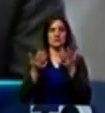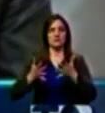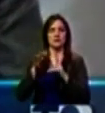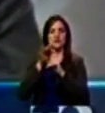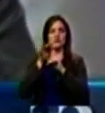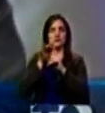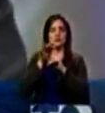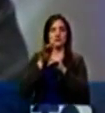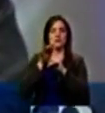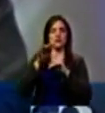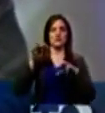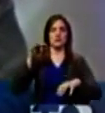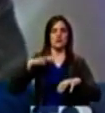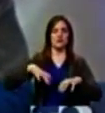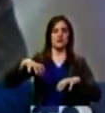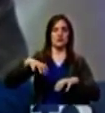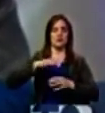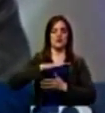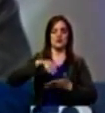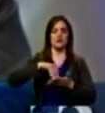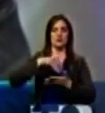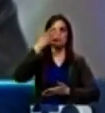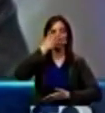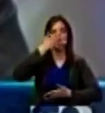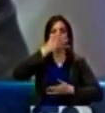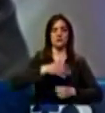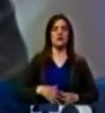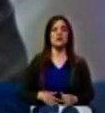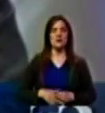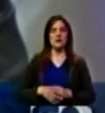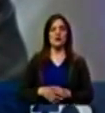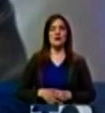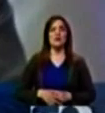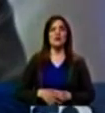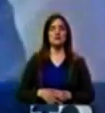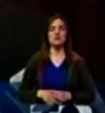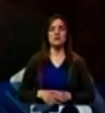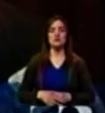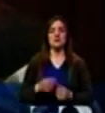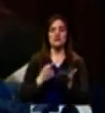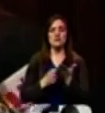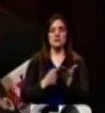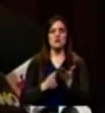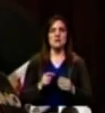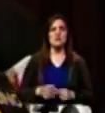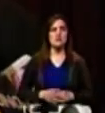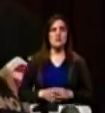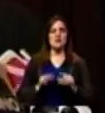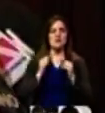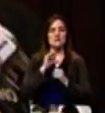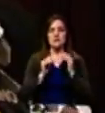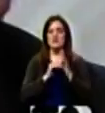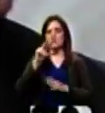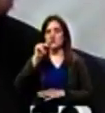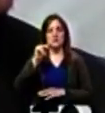asambleístas de las provincias de Esmeraldas y Manabí para el análisis respectivo. Sin embargo, la oposición no